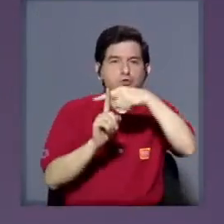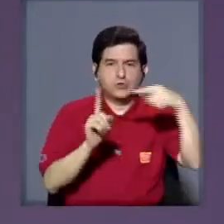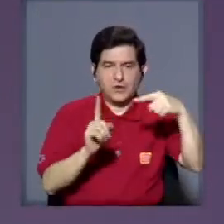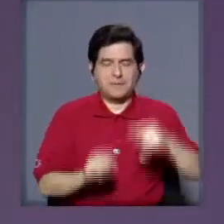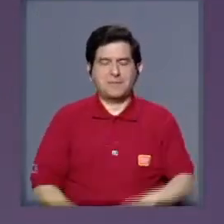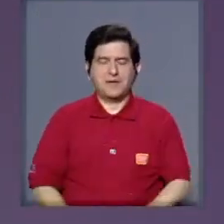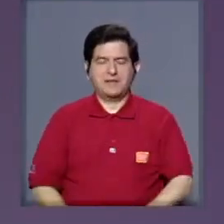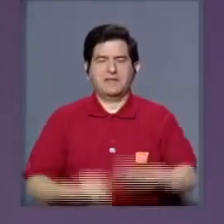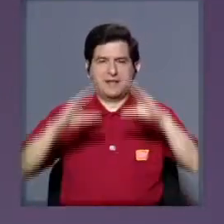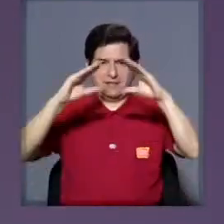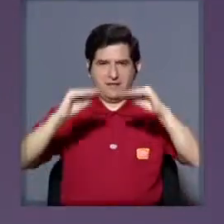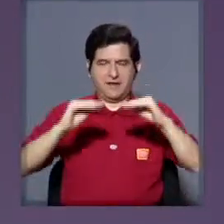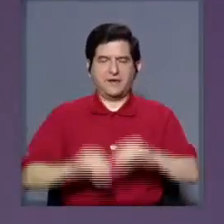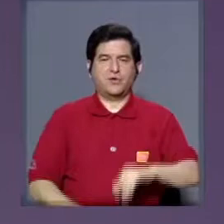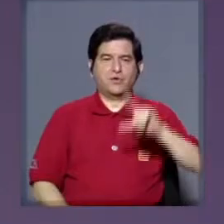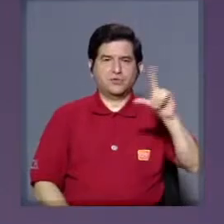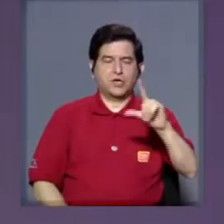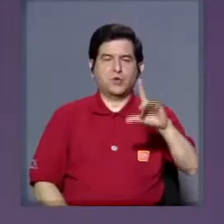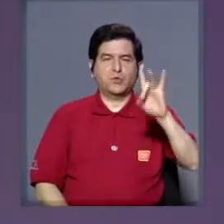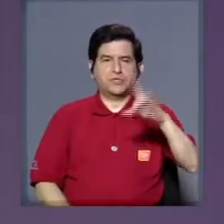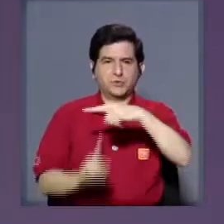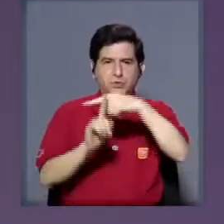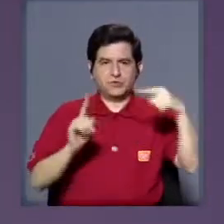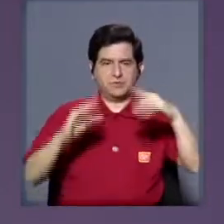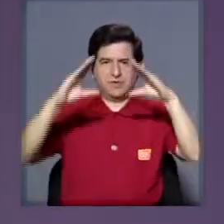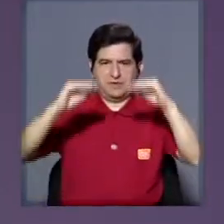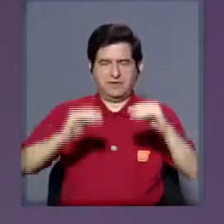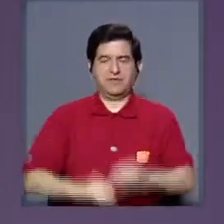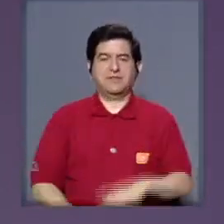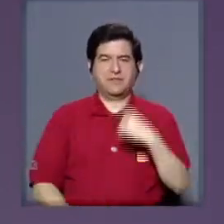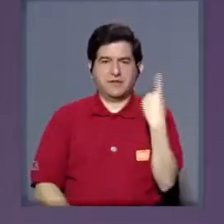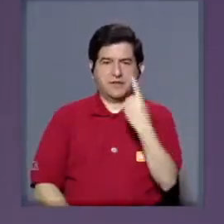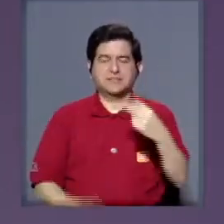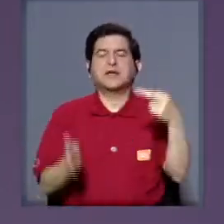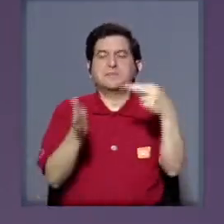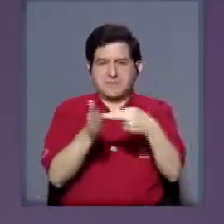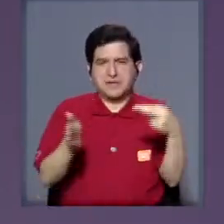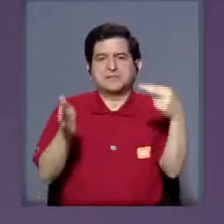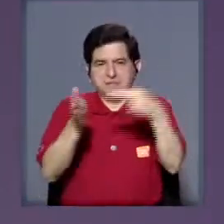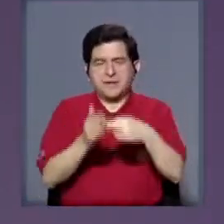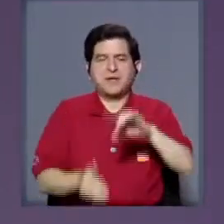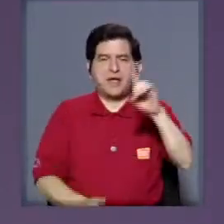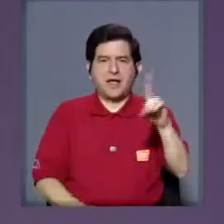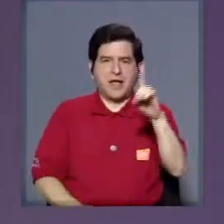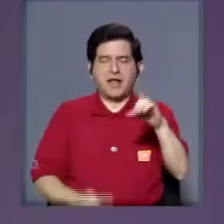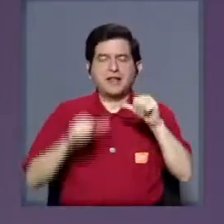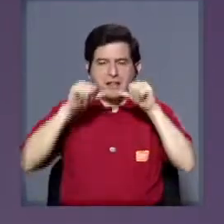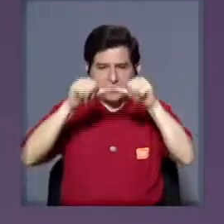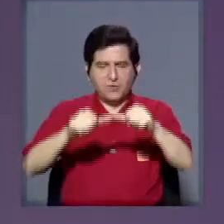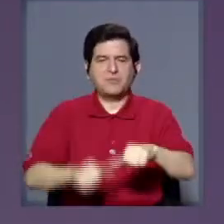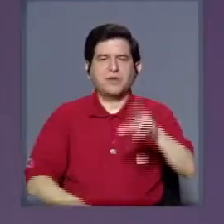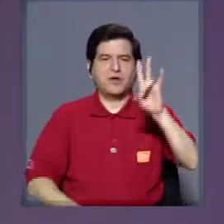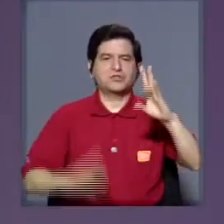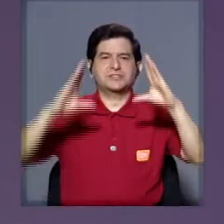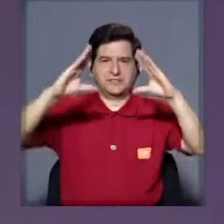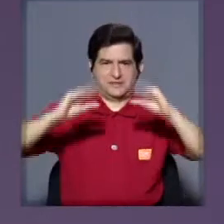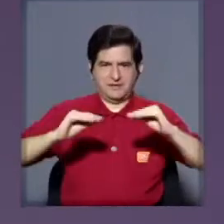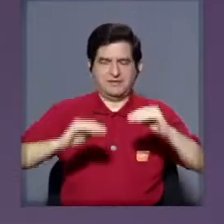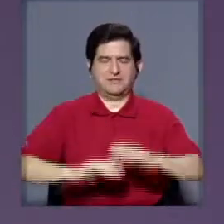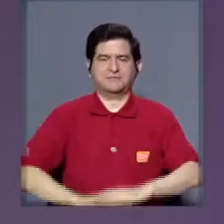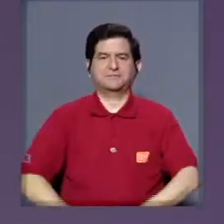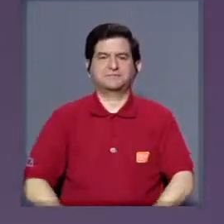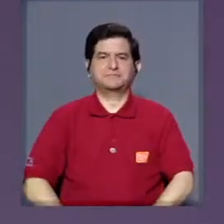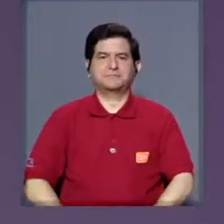30 pm los lunes a las 8 30 siempre con repetición el domingo siguiente a las 7 de la noche